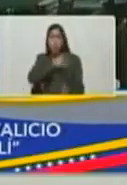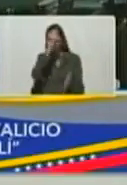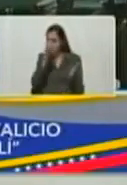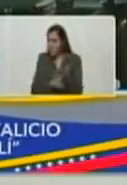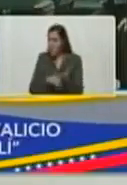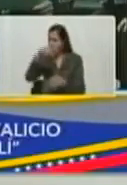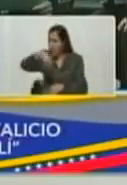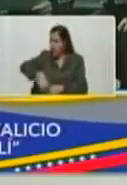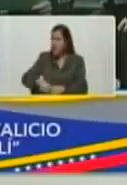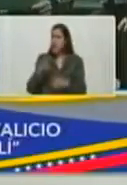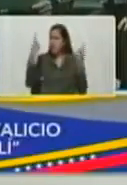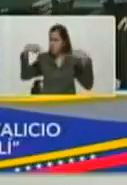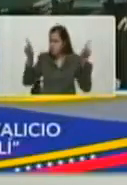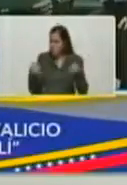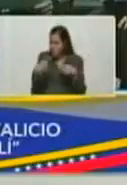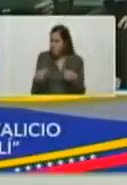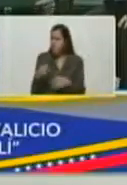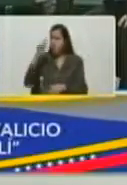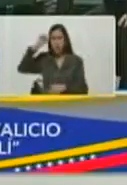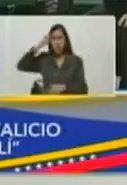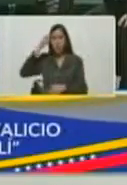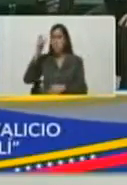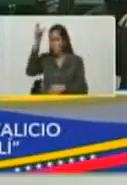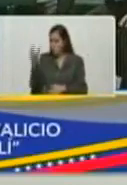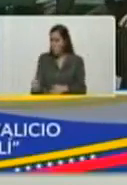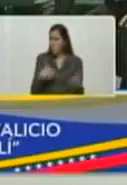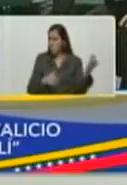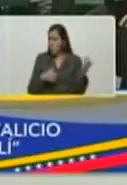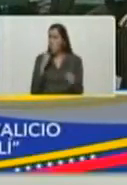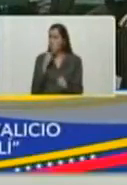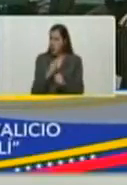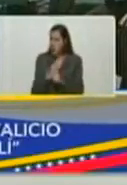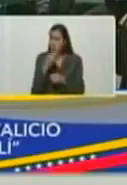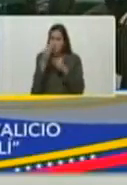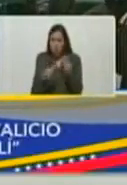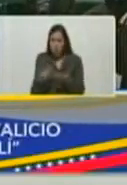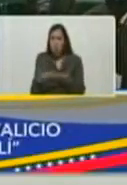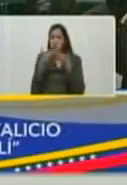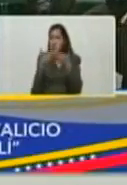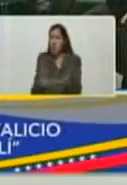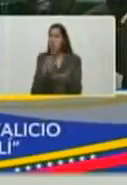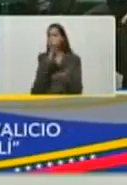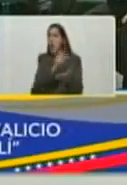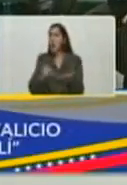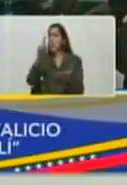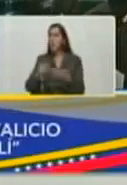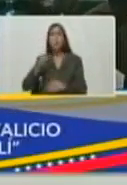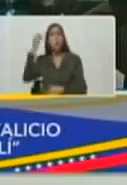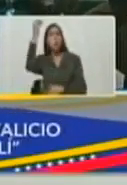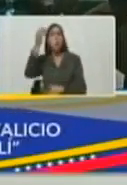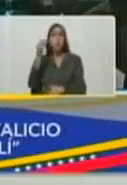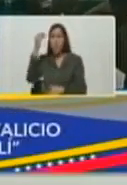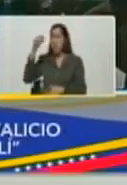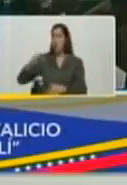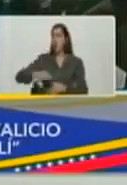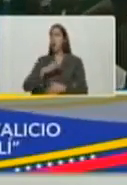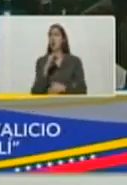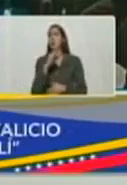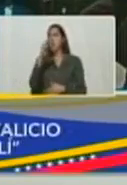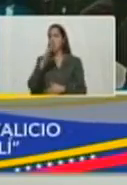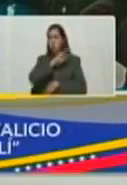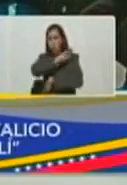en conmemoración, recordando, trabajando y llevando la poesía, el pensamiento, el espíritu y la